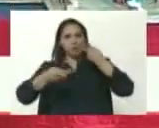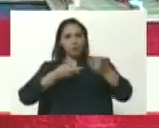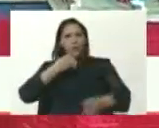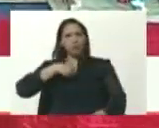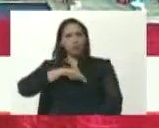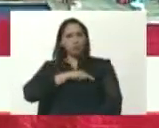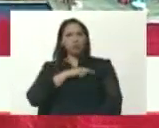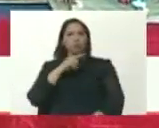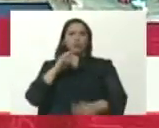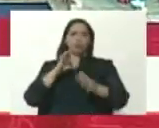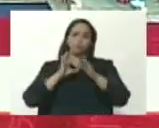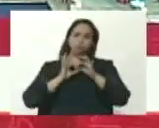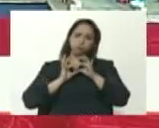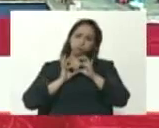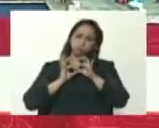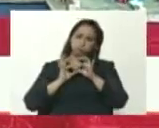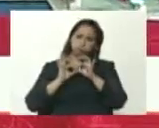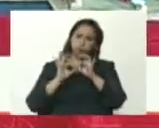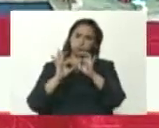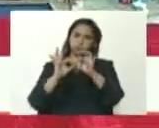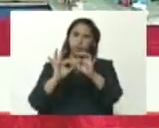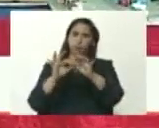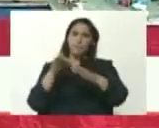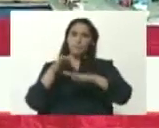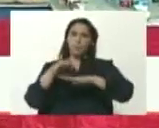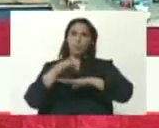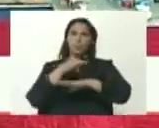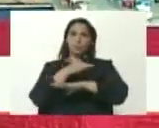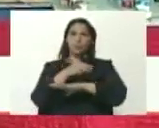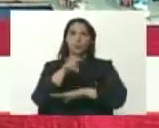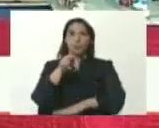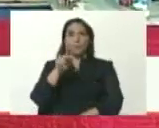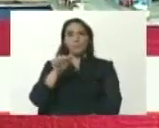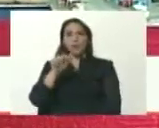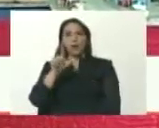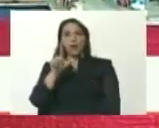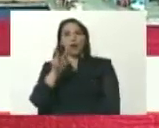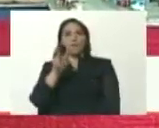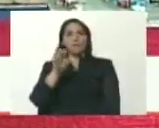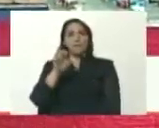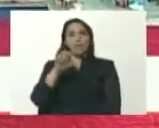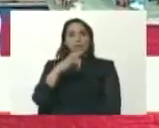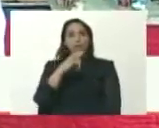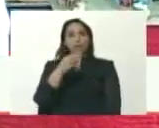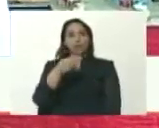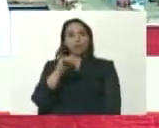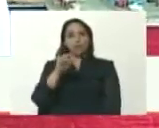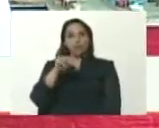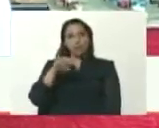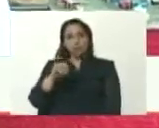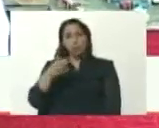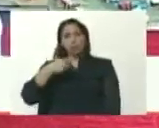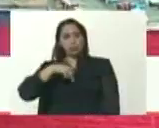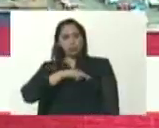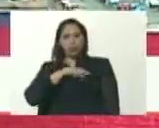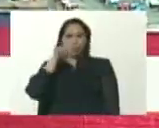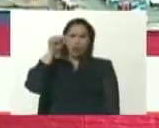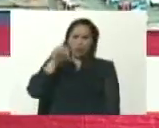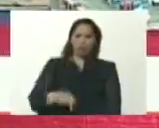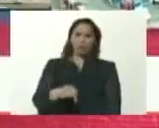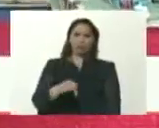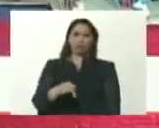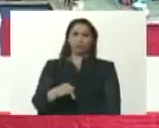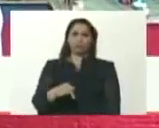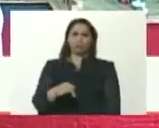venido consolidando en el municipio Palavecino. Aquí estamos, señor presidente,